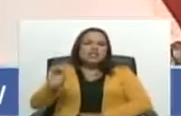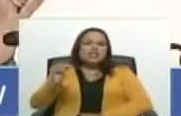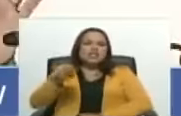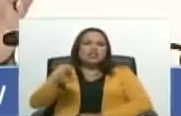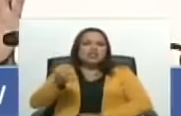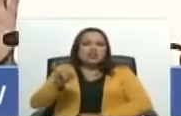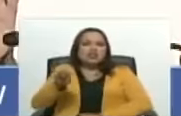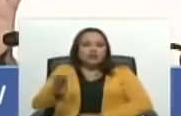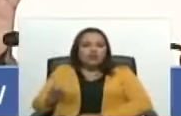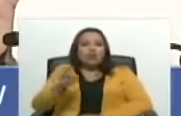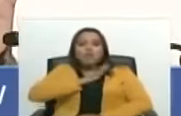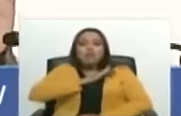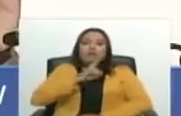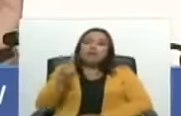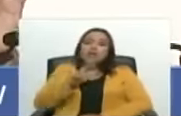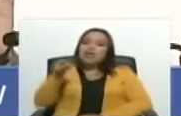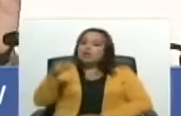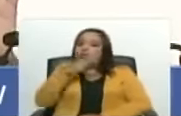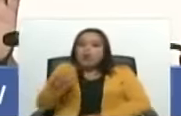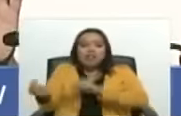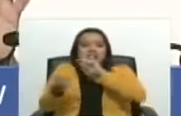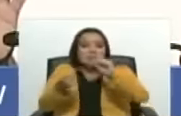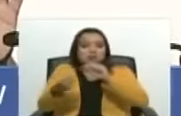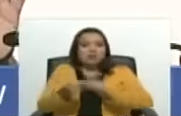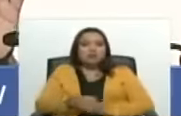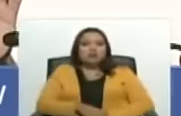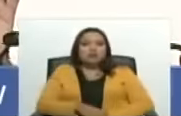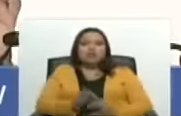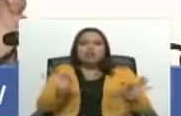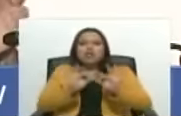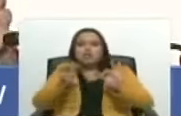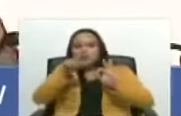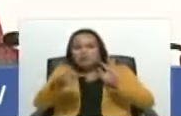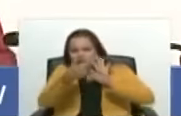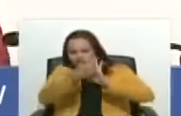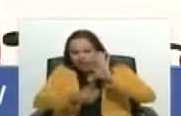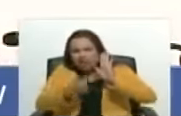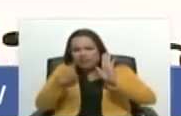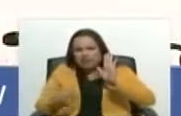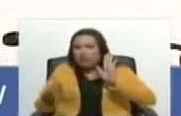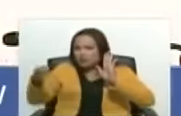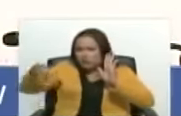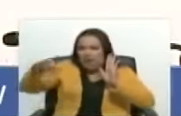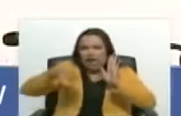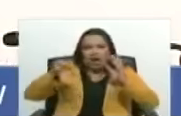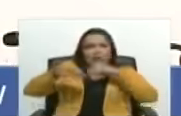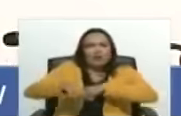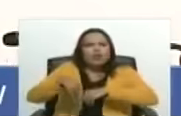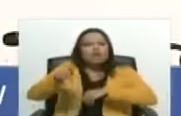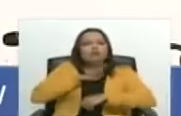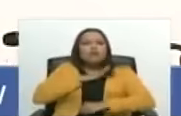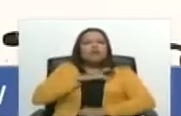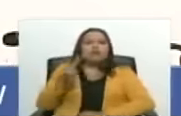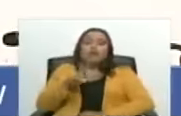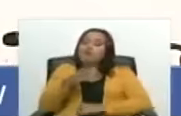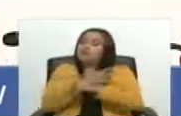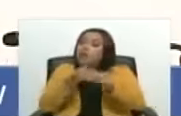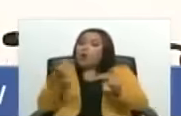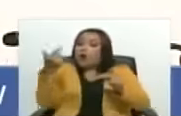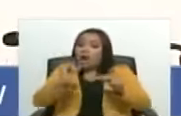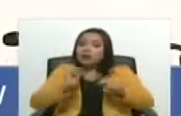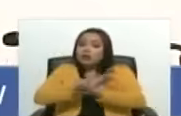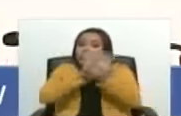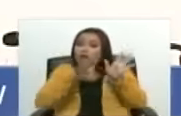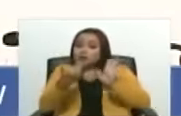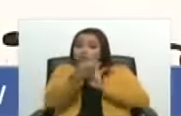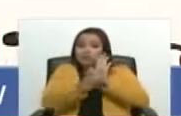discusión. Dice que ninguna pregunta dice, ¿está usted de acuerdo que eso le pertenece? No, eso está claro. Lo que